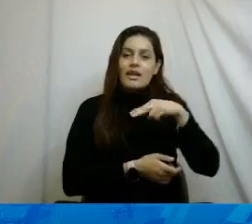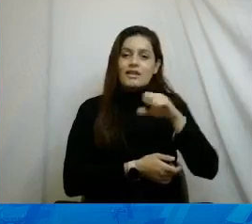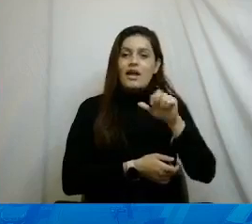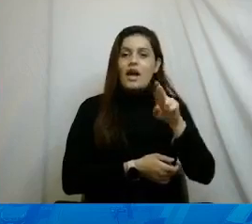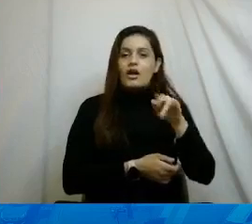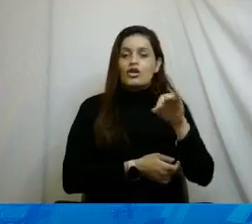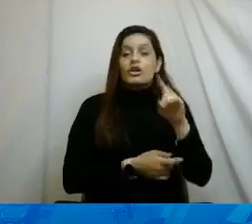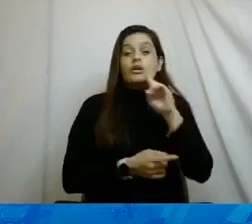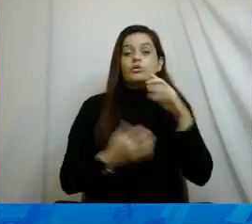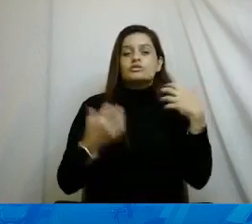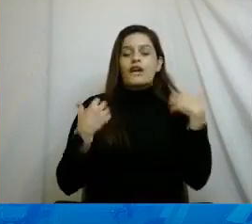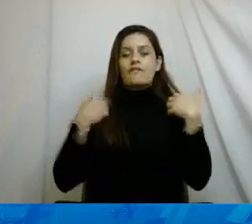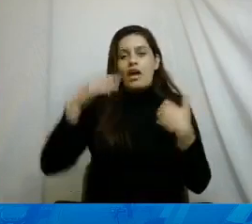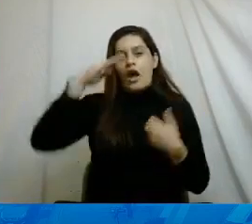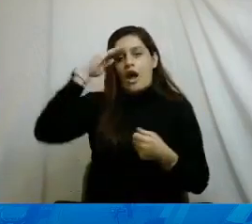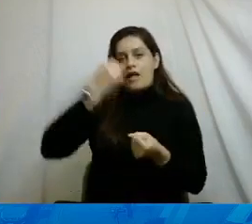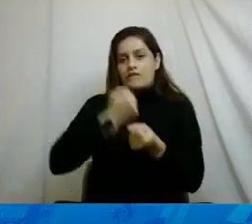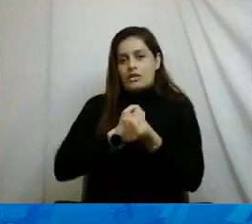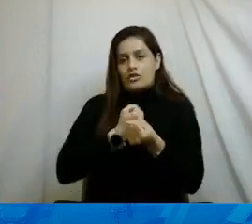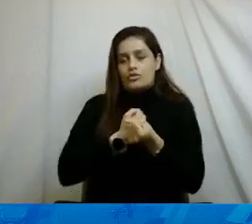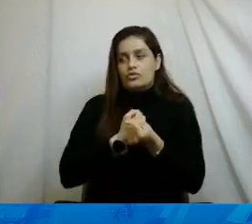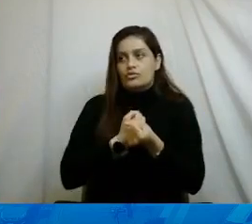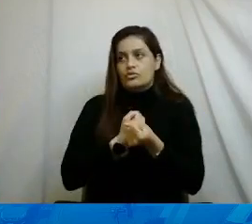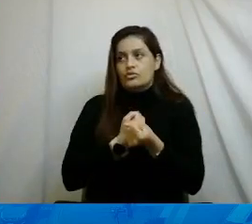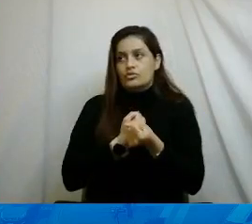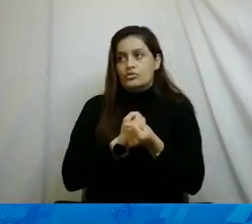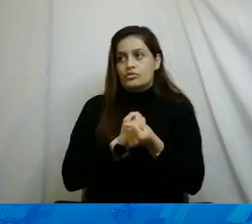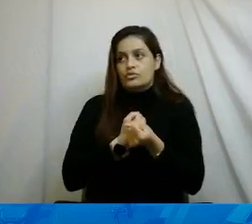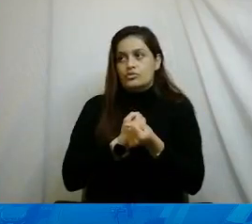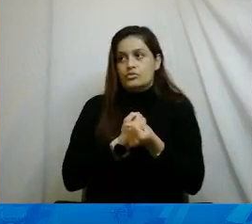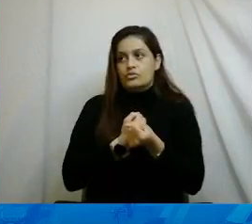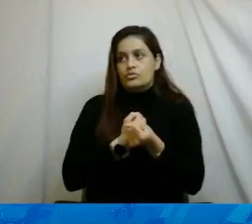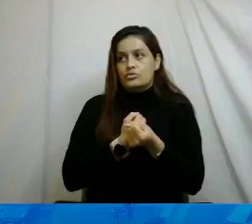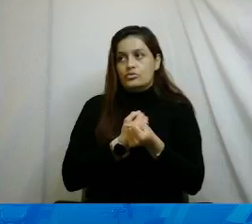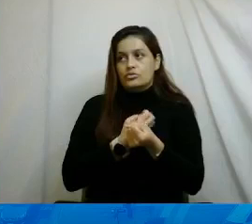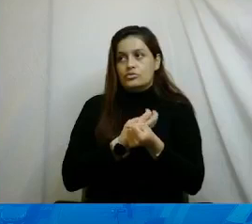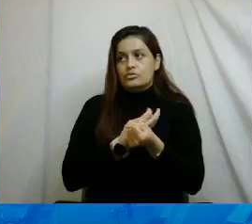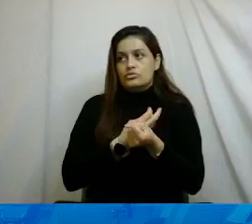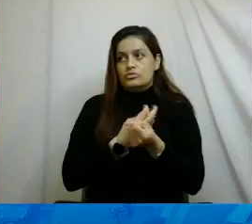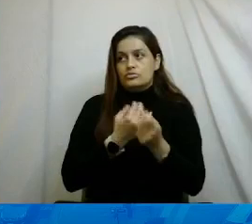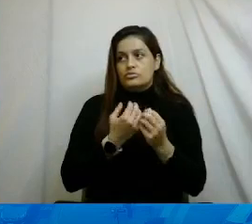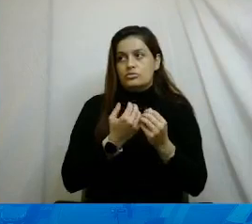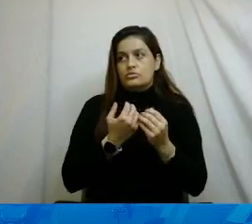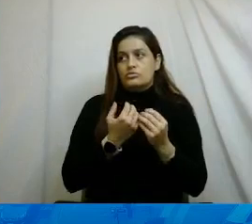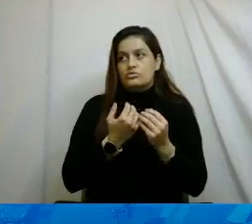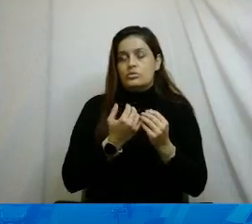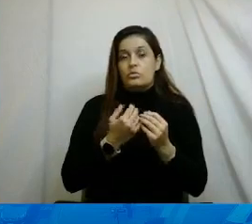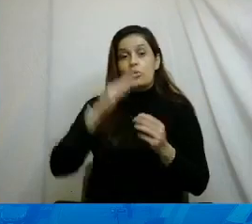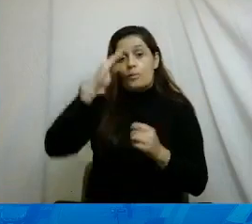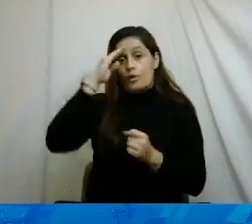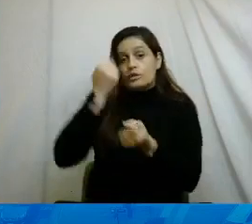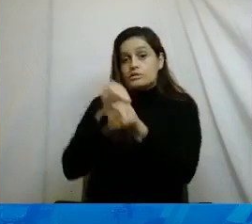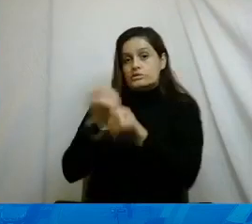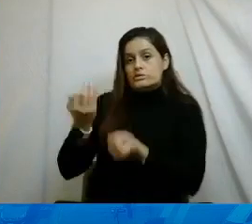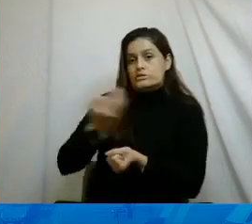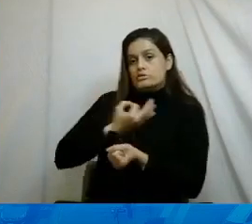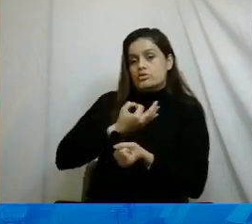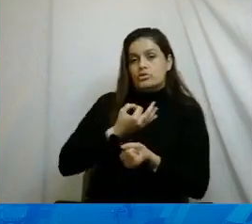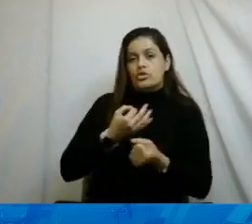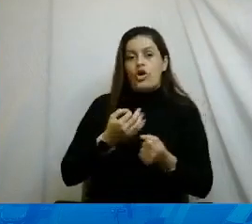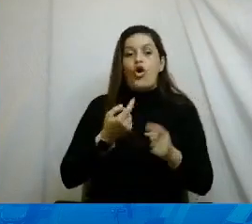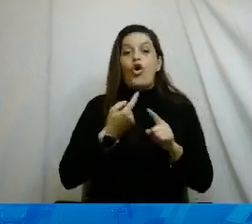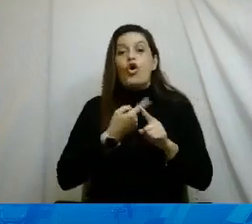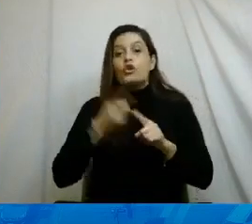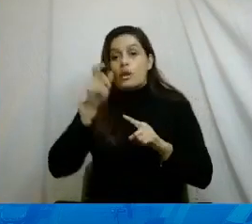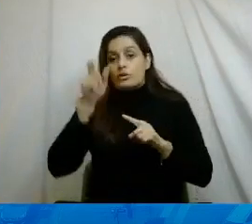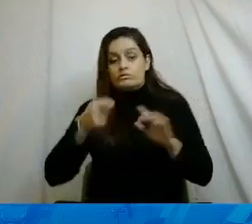¿Ya? Se descartó la participación, y estoy adelantando la información que nos entregó la policía. Se descartaron la